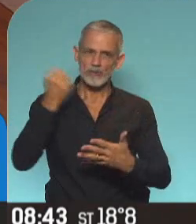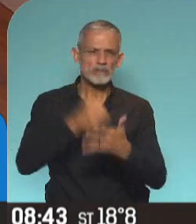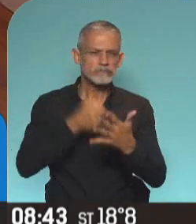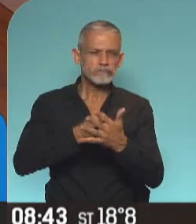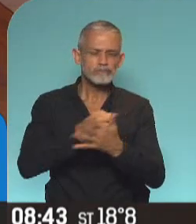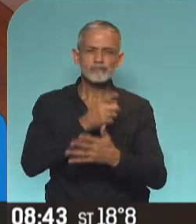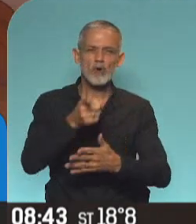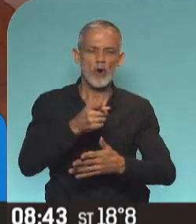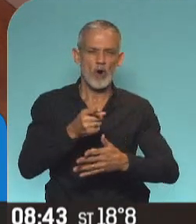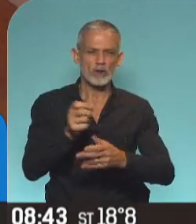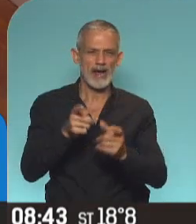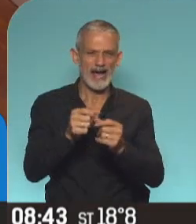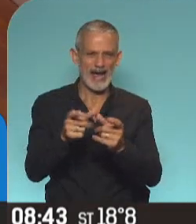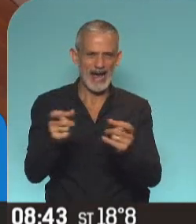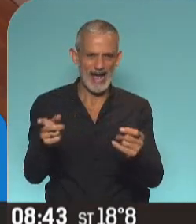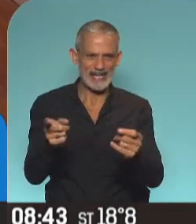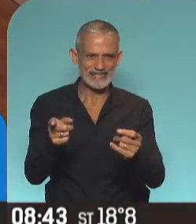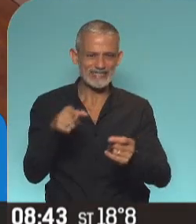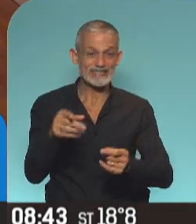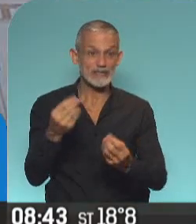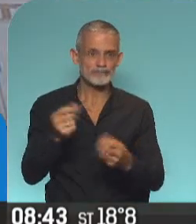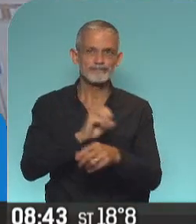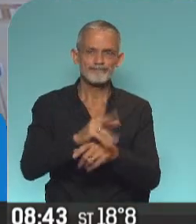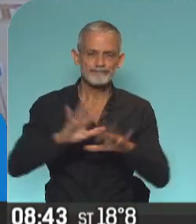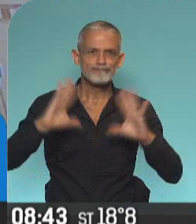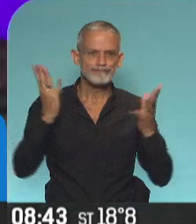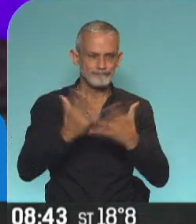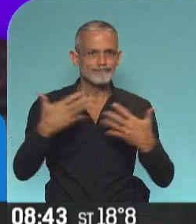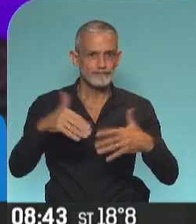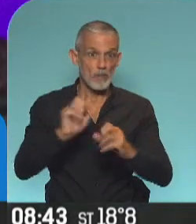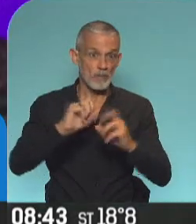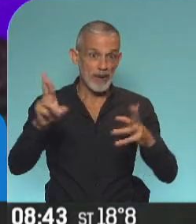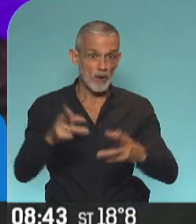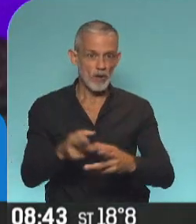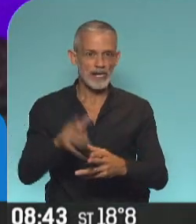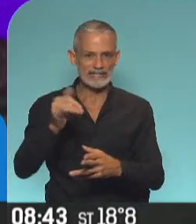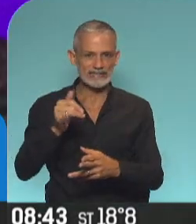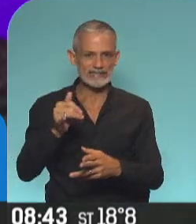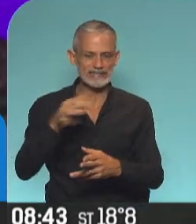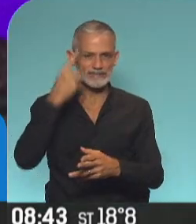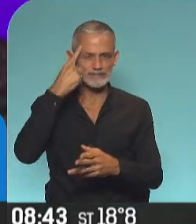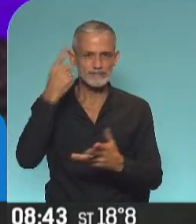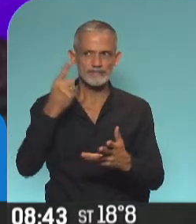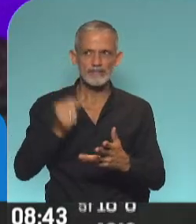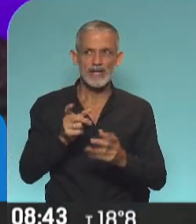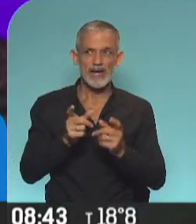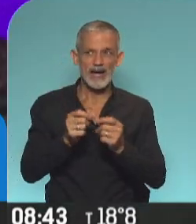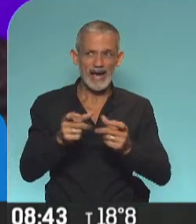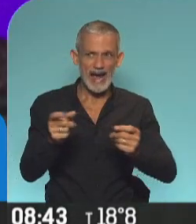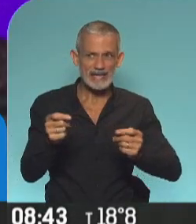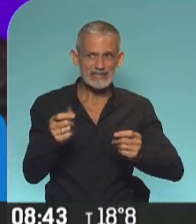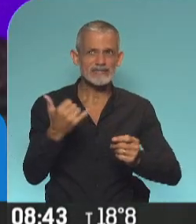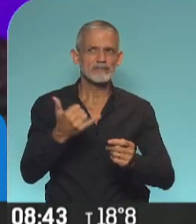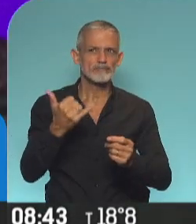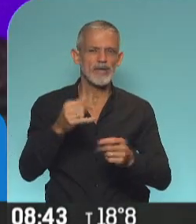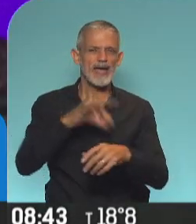el cáncer nada más y nada menos y en el marco de una pandemia en todo el planeta si pensás que el cáncer es una enfermedad que